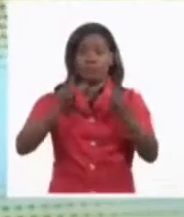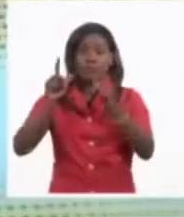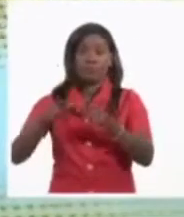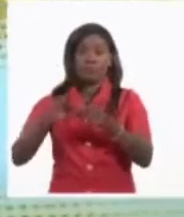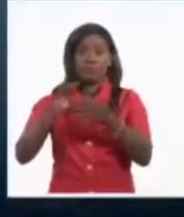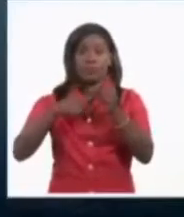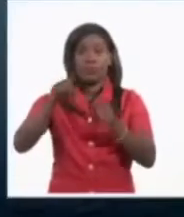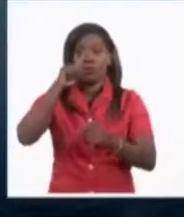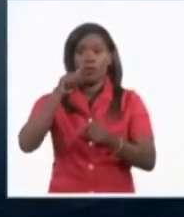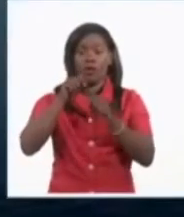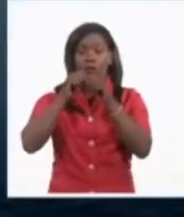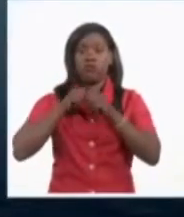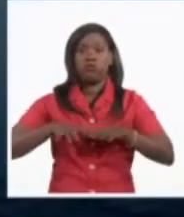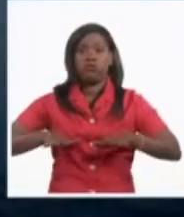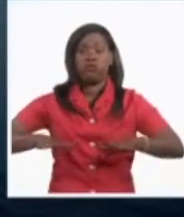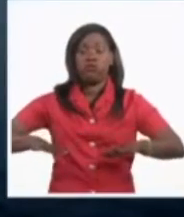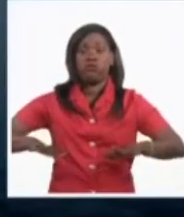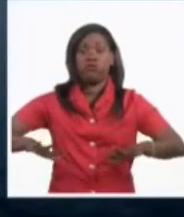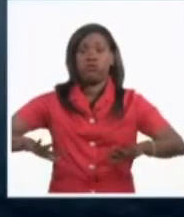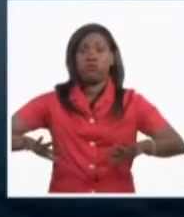2.